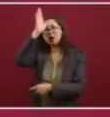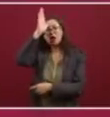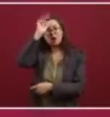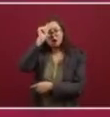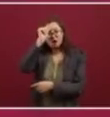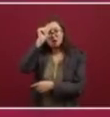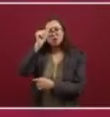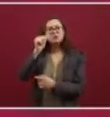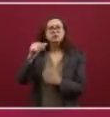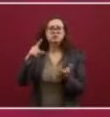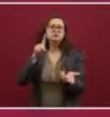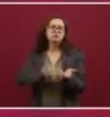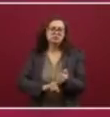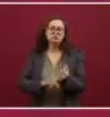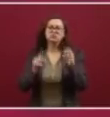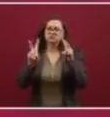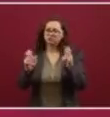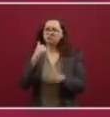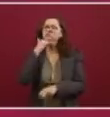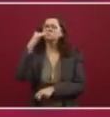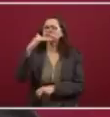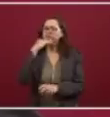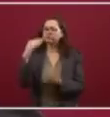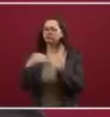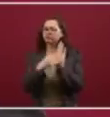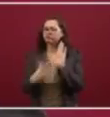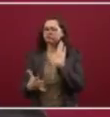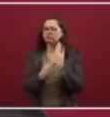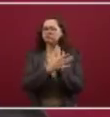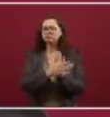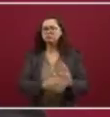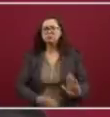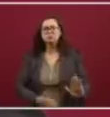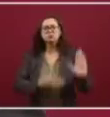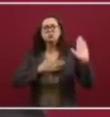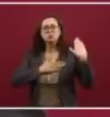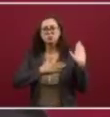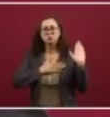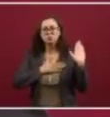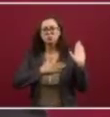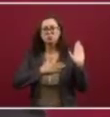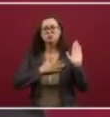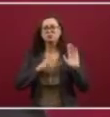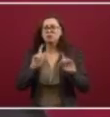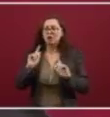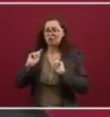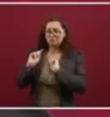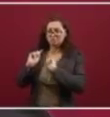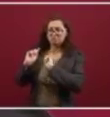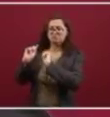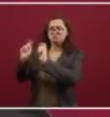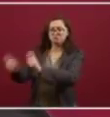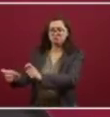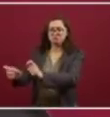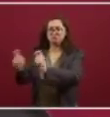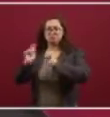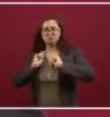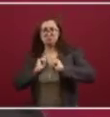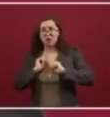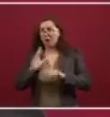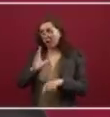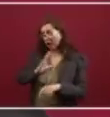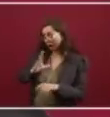incluido el tema de la corrupción y es un compromiso asumido por ellos. ¿Hay una cláusula especial?